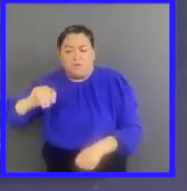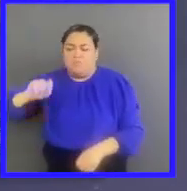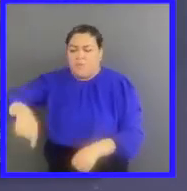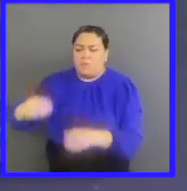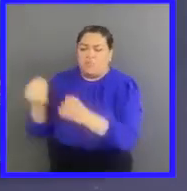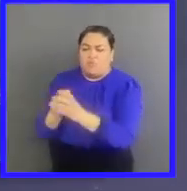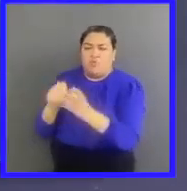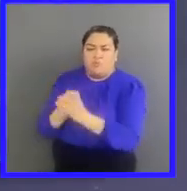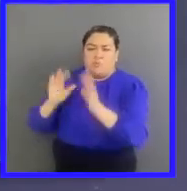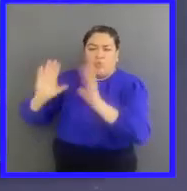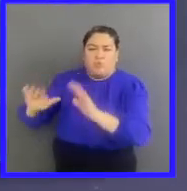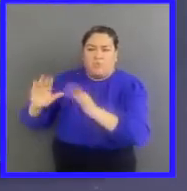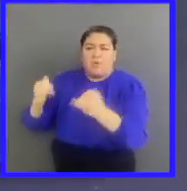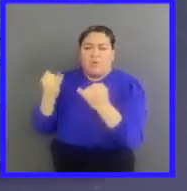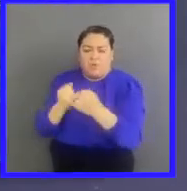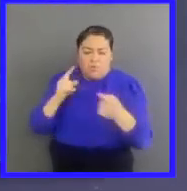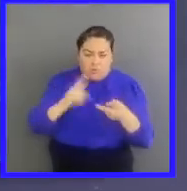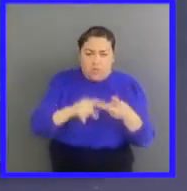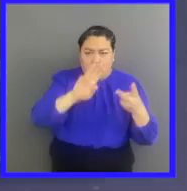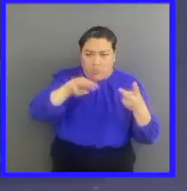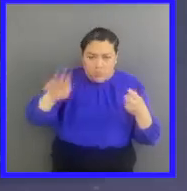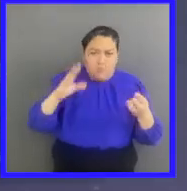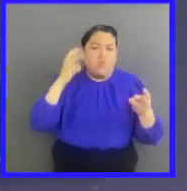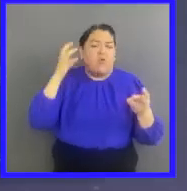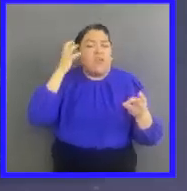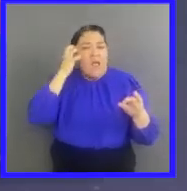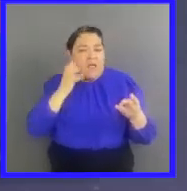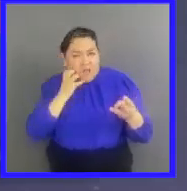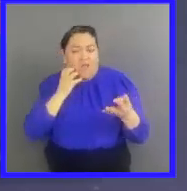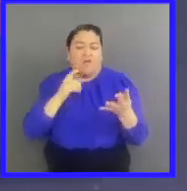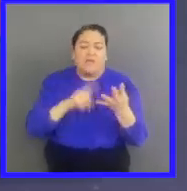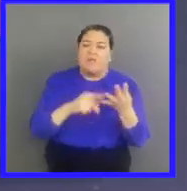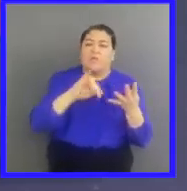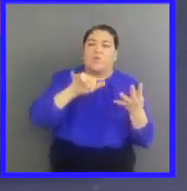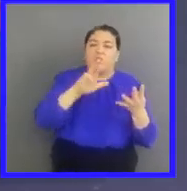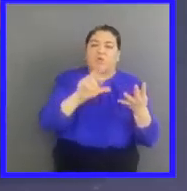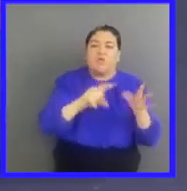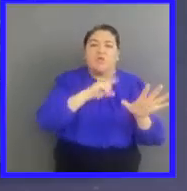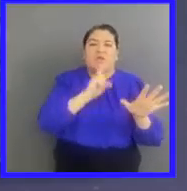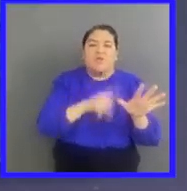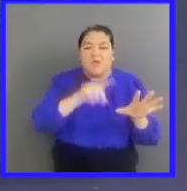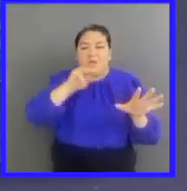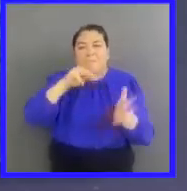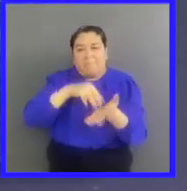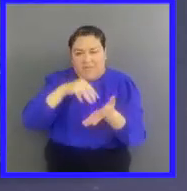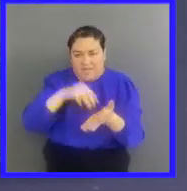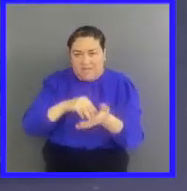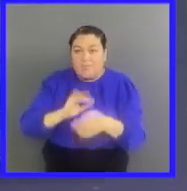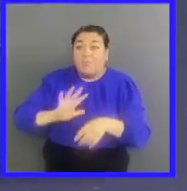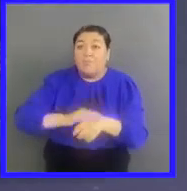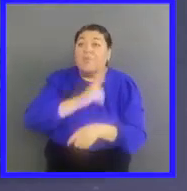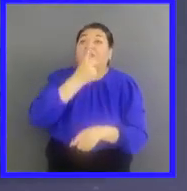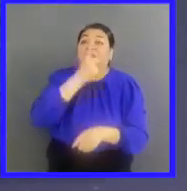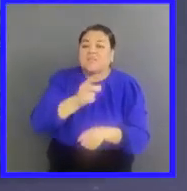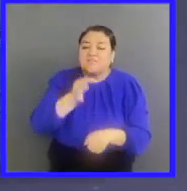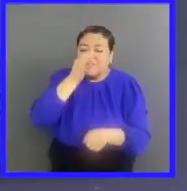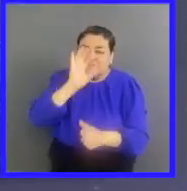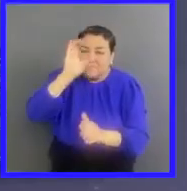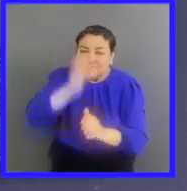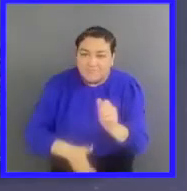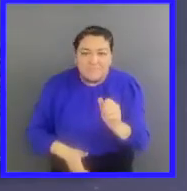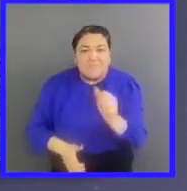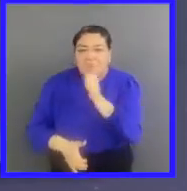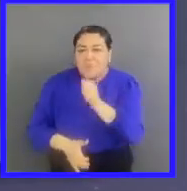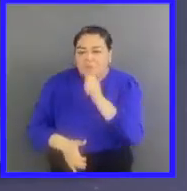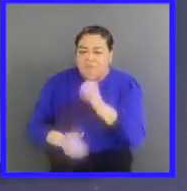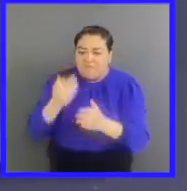de Morelia, León, Juriquilla y Mérida. Resaltan también los avances, porque aún no concluyen, en su programa de rehabilitación de